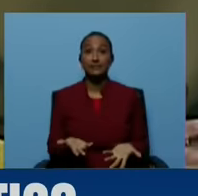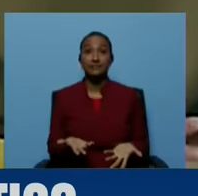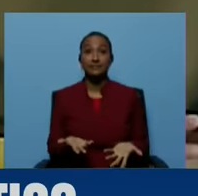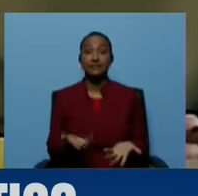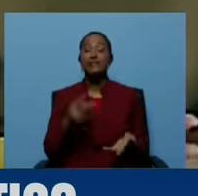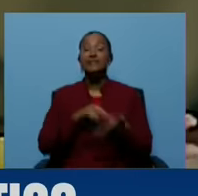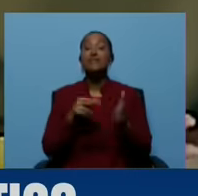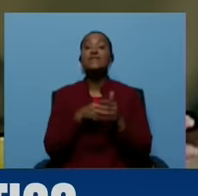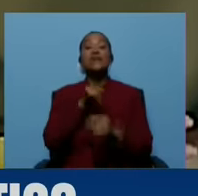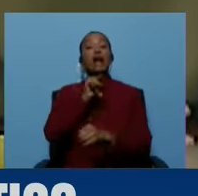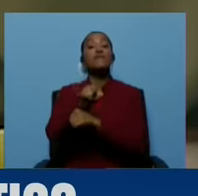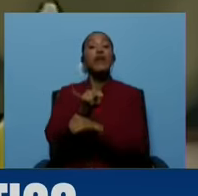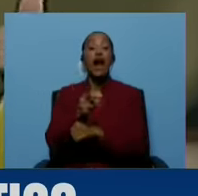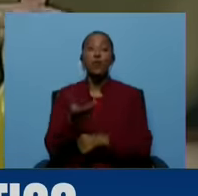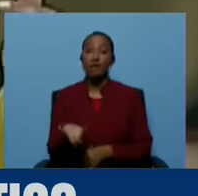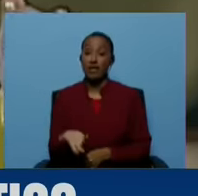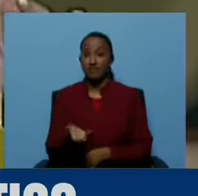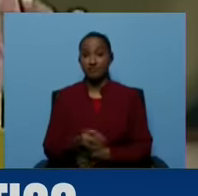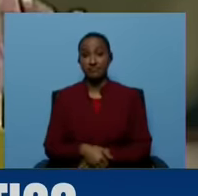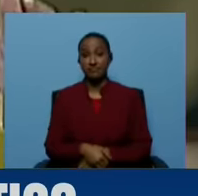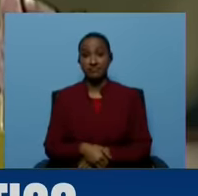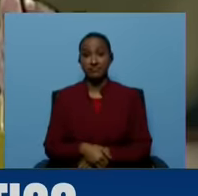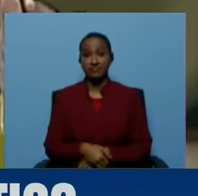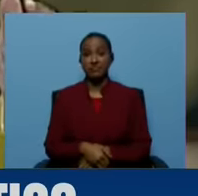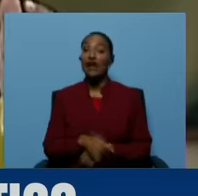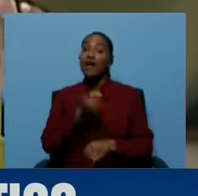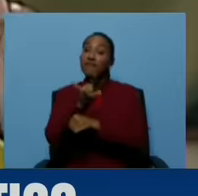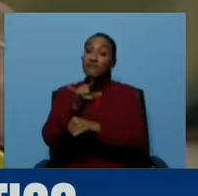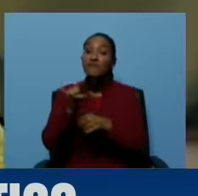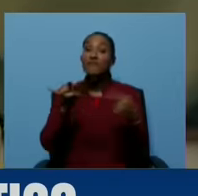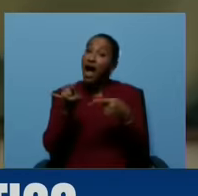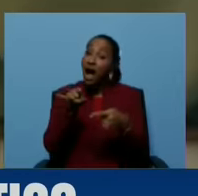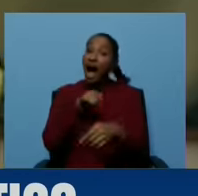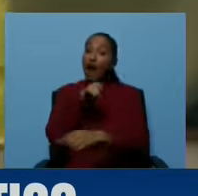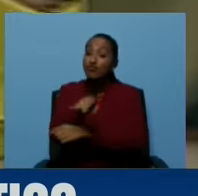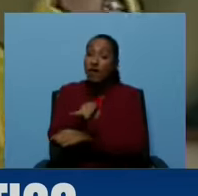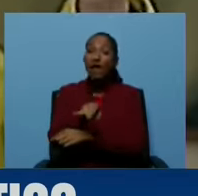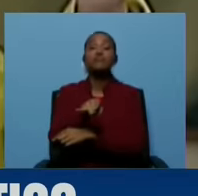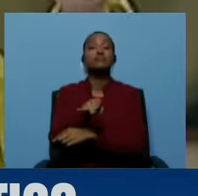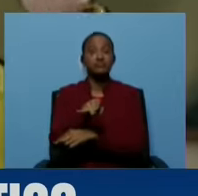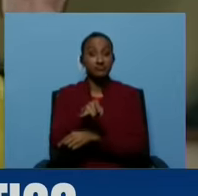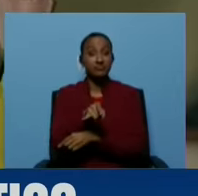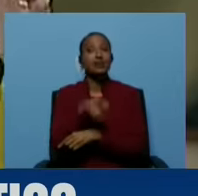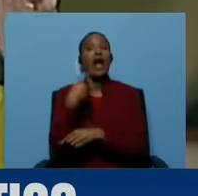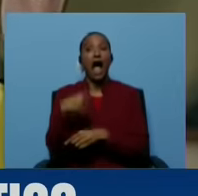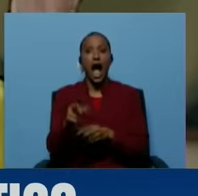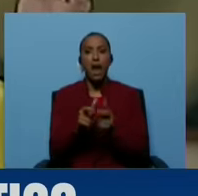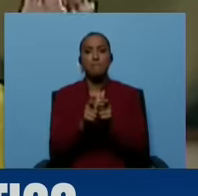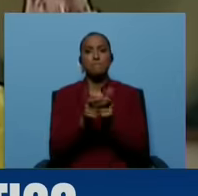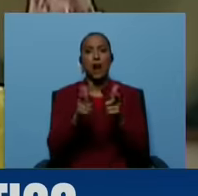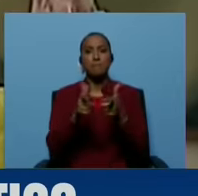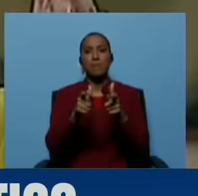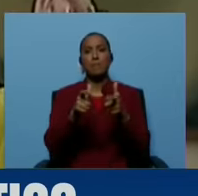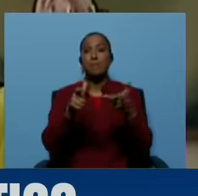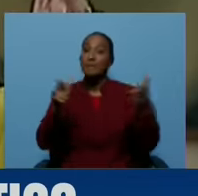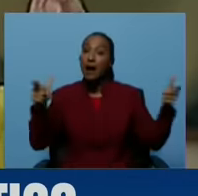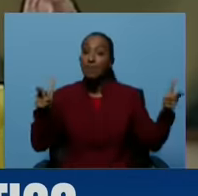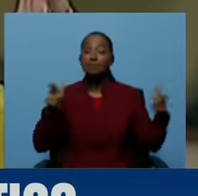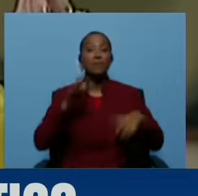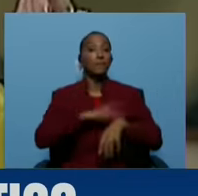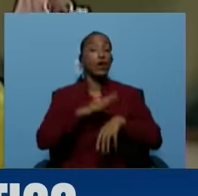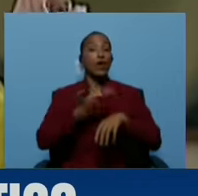fraude, y que ese fraude ha tenido ampliación por algunas transnacionales